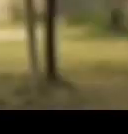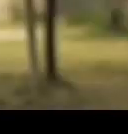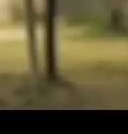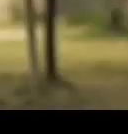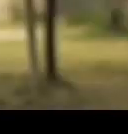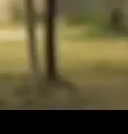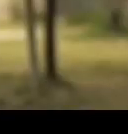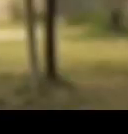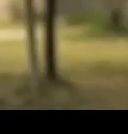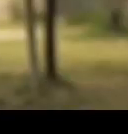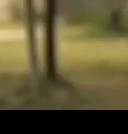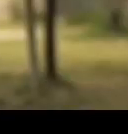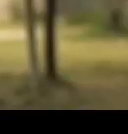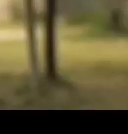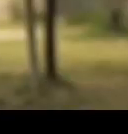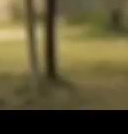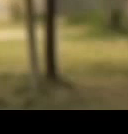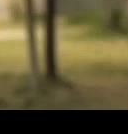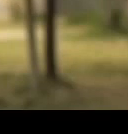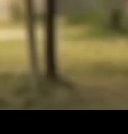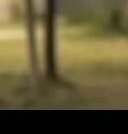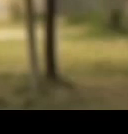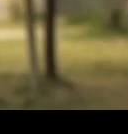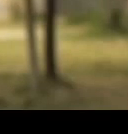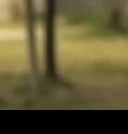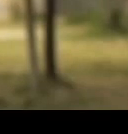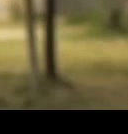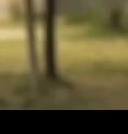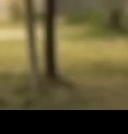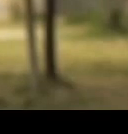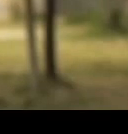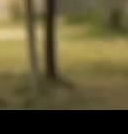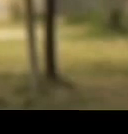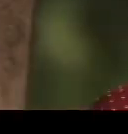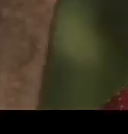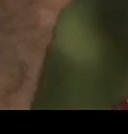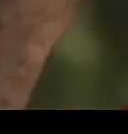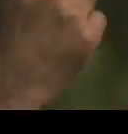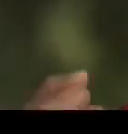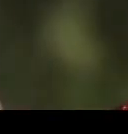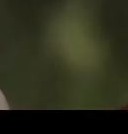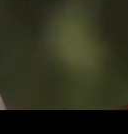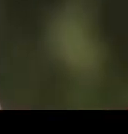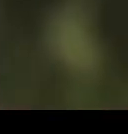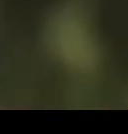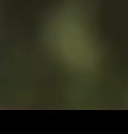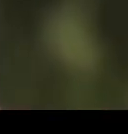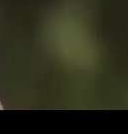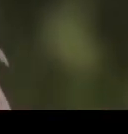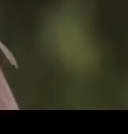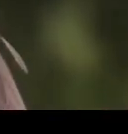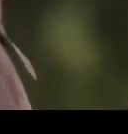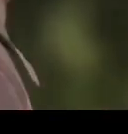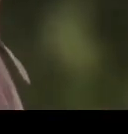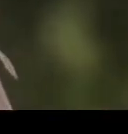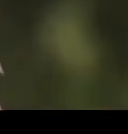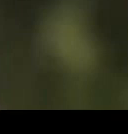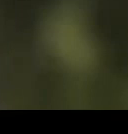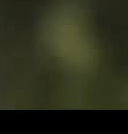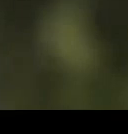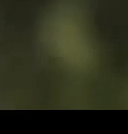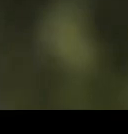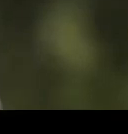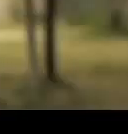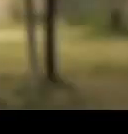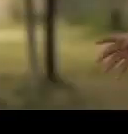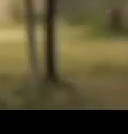te estoy mirando cara a cara, frente a frente, sin ponértelo decir lo que mi corazón siente. Quiera Dios que una mañana me halagues